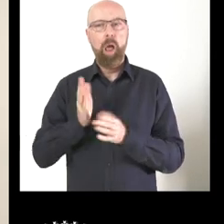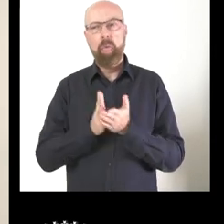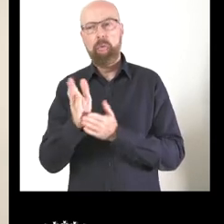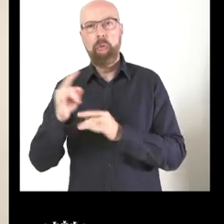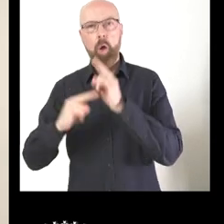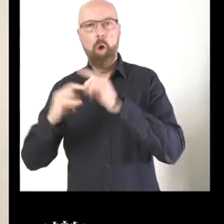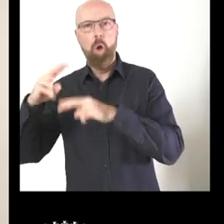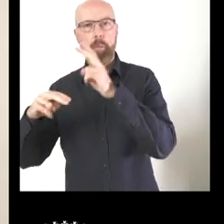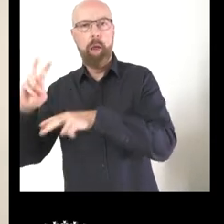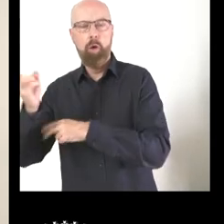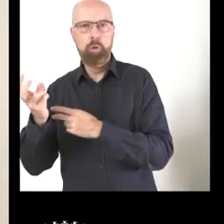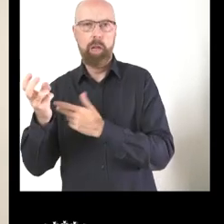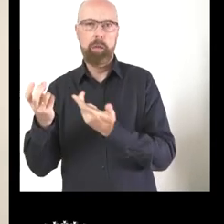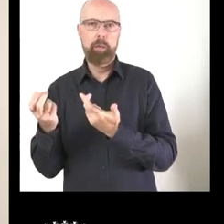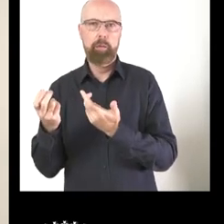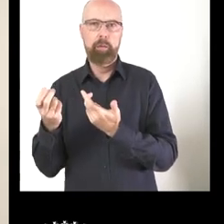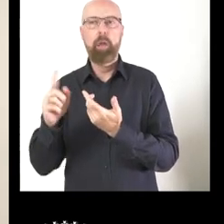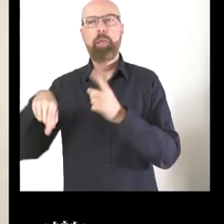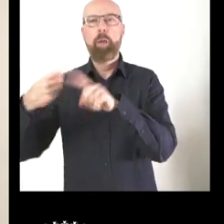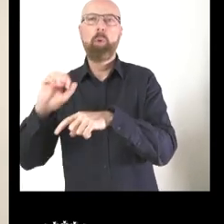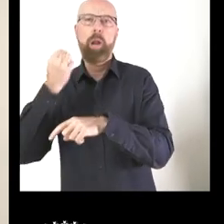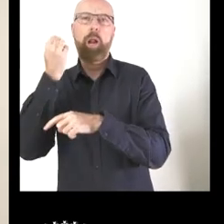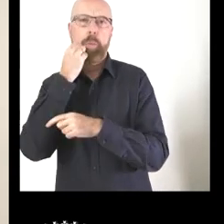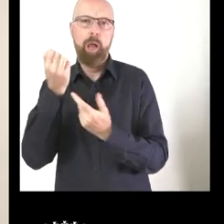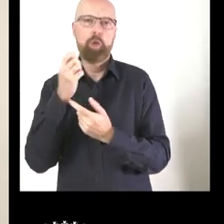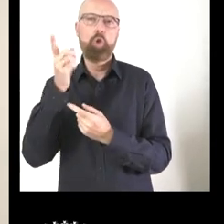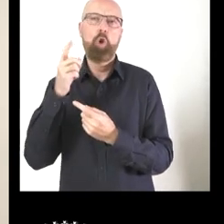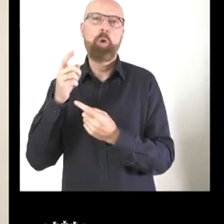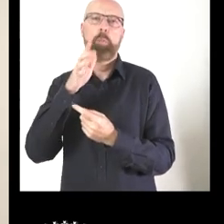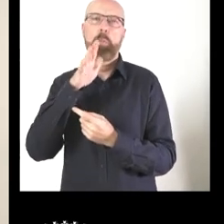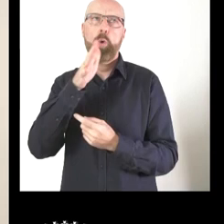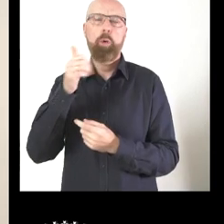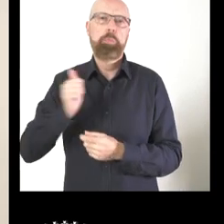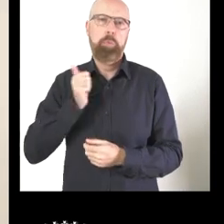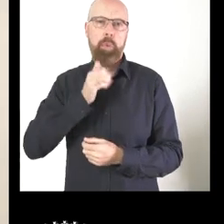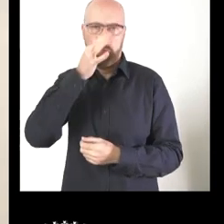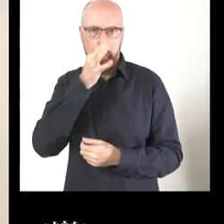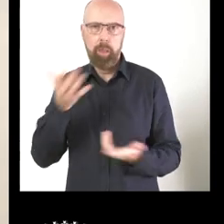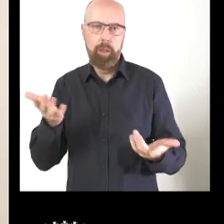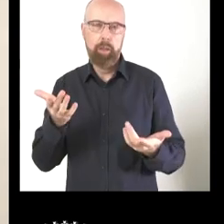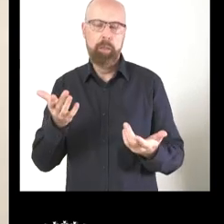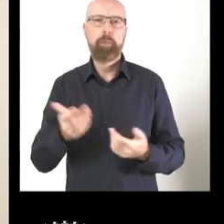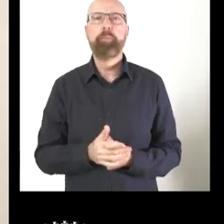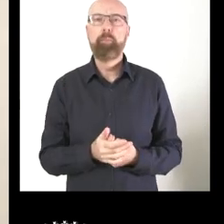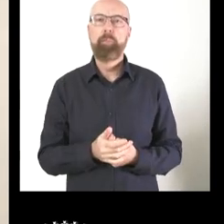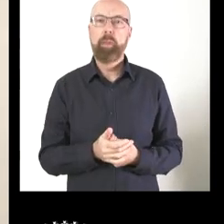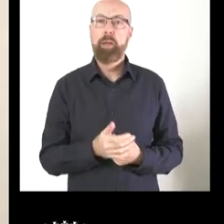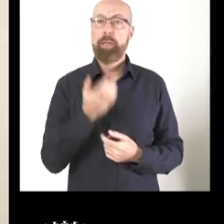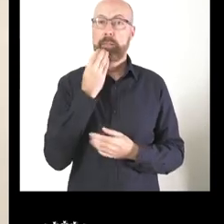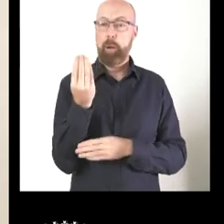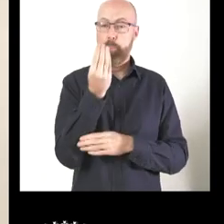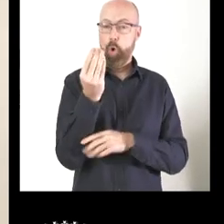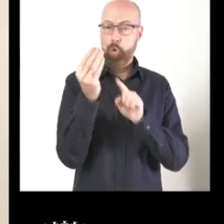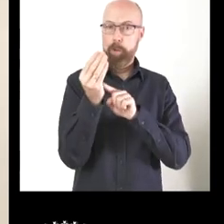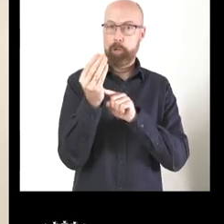declaración de solo basándose en sus propios intereses Cuándo se plantea que este monumento vuelva